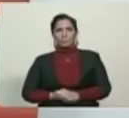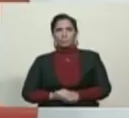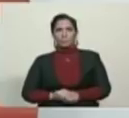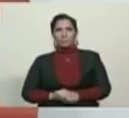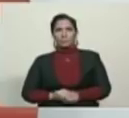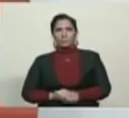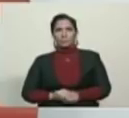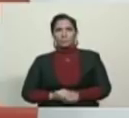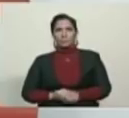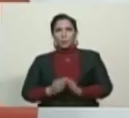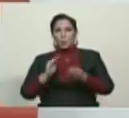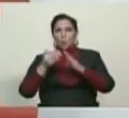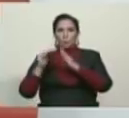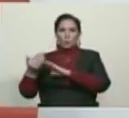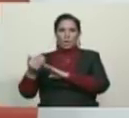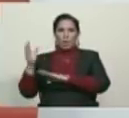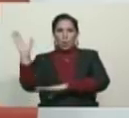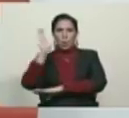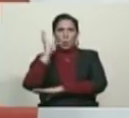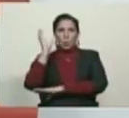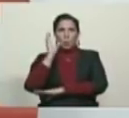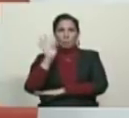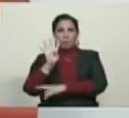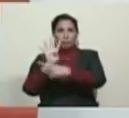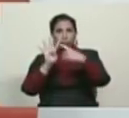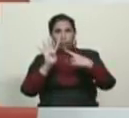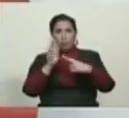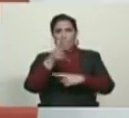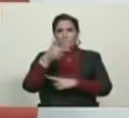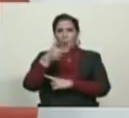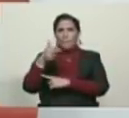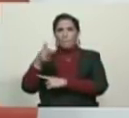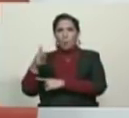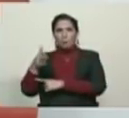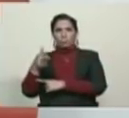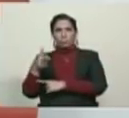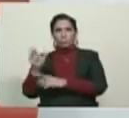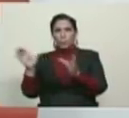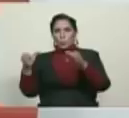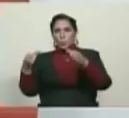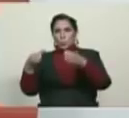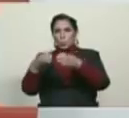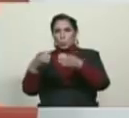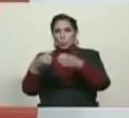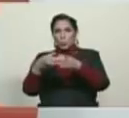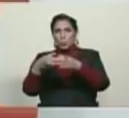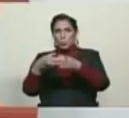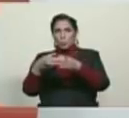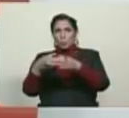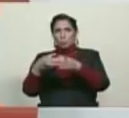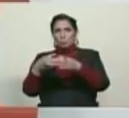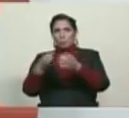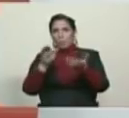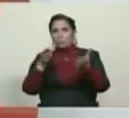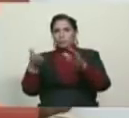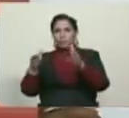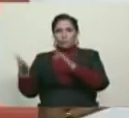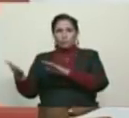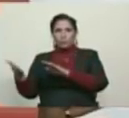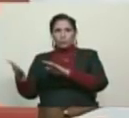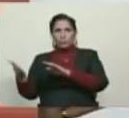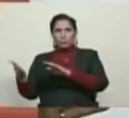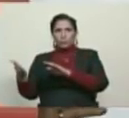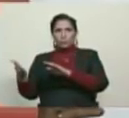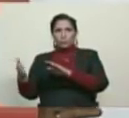comunal allá en Colombia, los mataron a los 4, los paramilitares de Duque y de Uribe y de Santos. Pero el